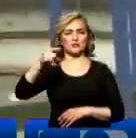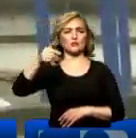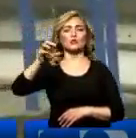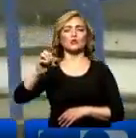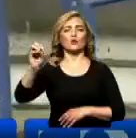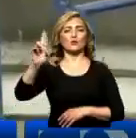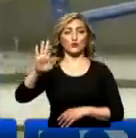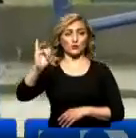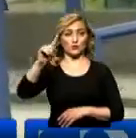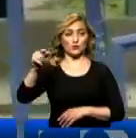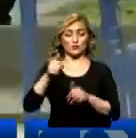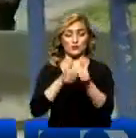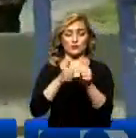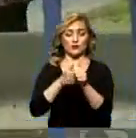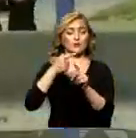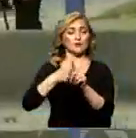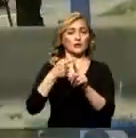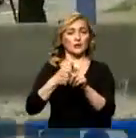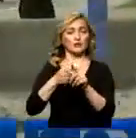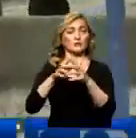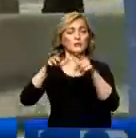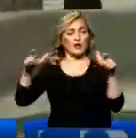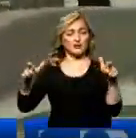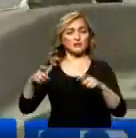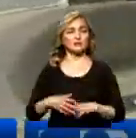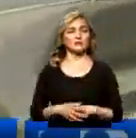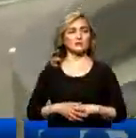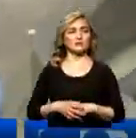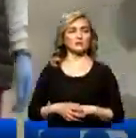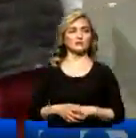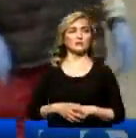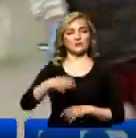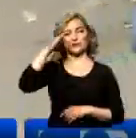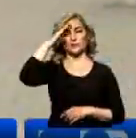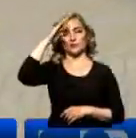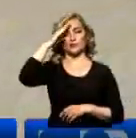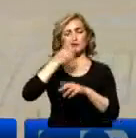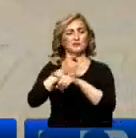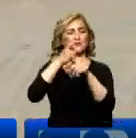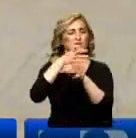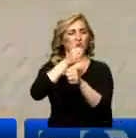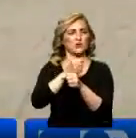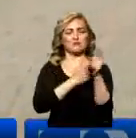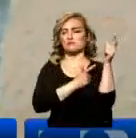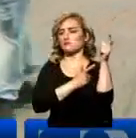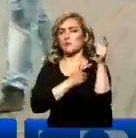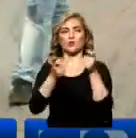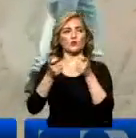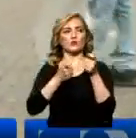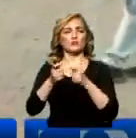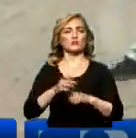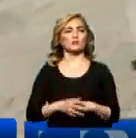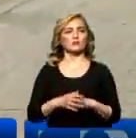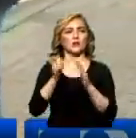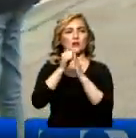mercado mayorista y hay gran presencia también de diferentes efectivos de entidades de seguridad, como por ejemplo